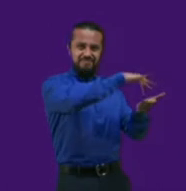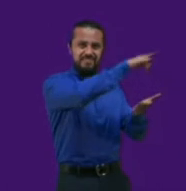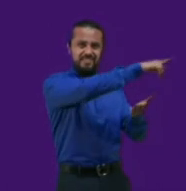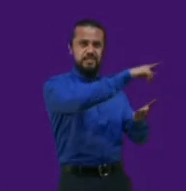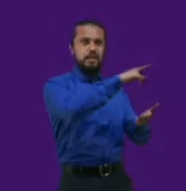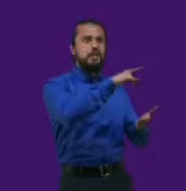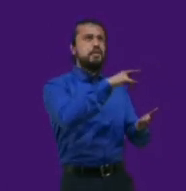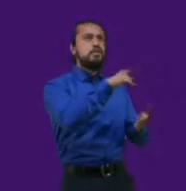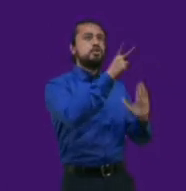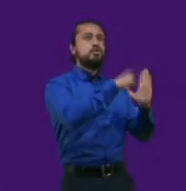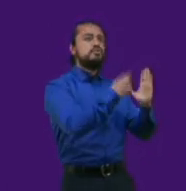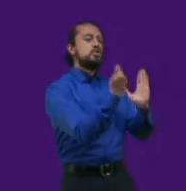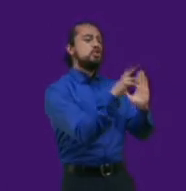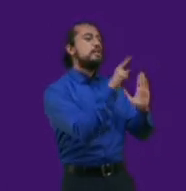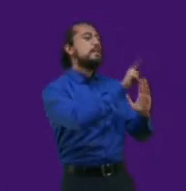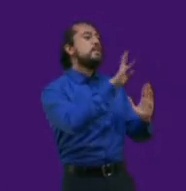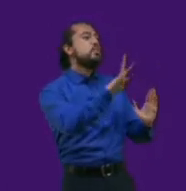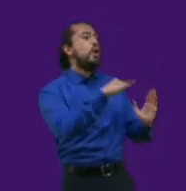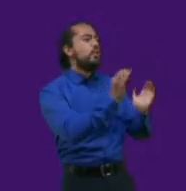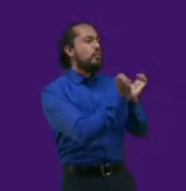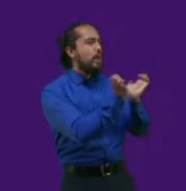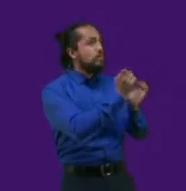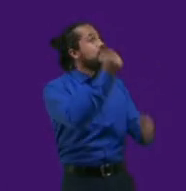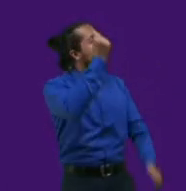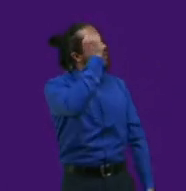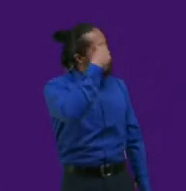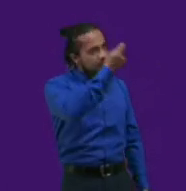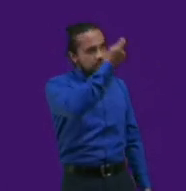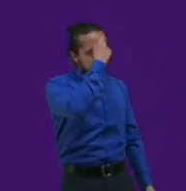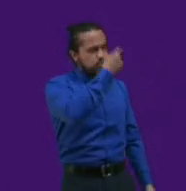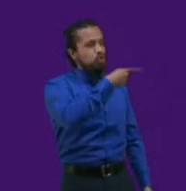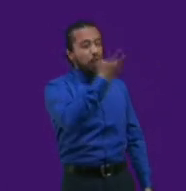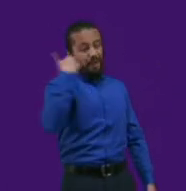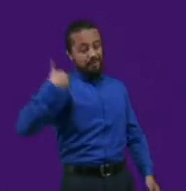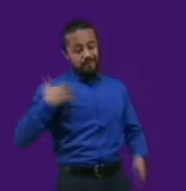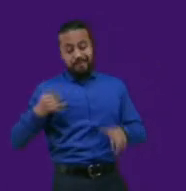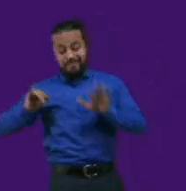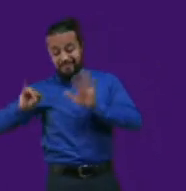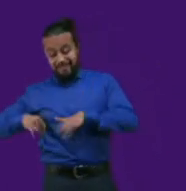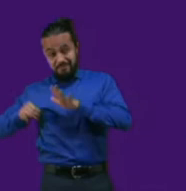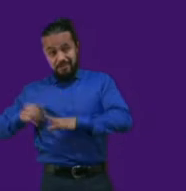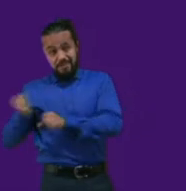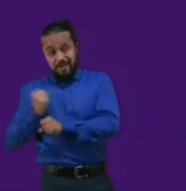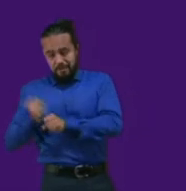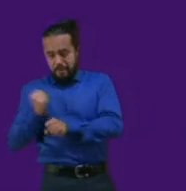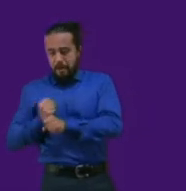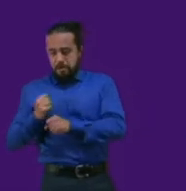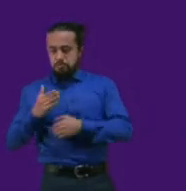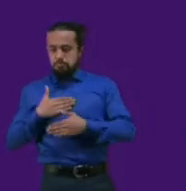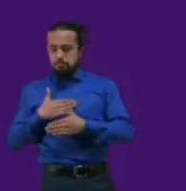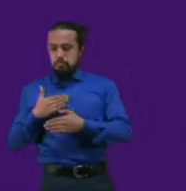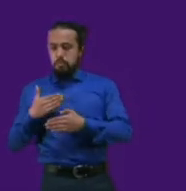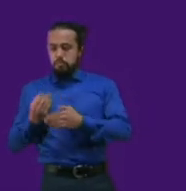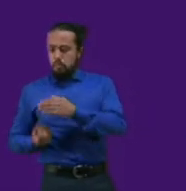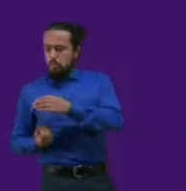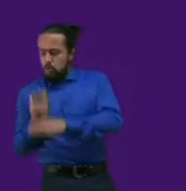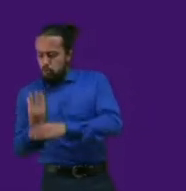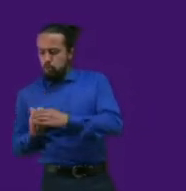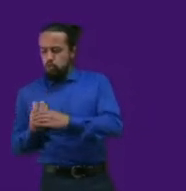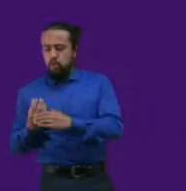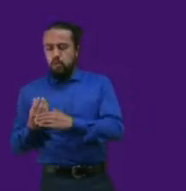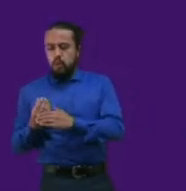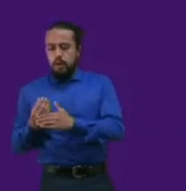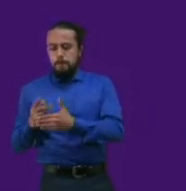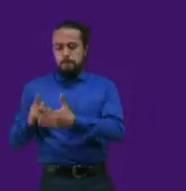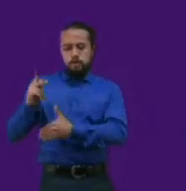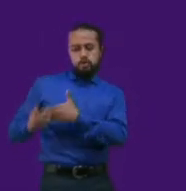año 2012, después de haber trabajado unos 6 meses en el producto mínimo viable, en el prototipo, pues yo ya tenía el primer